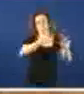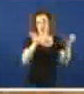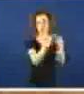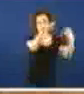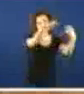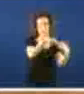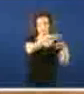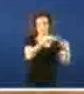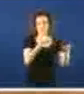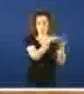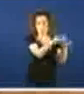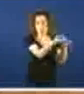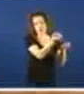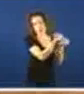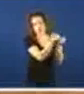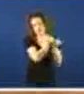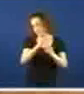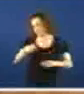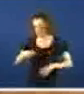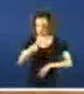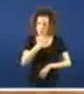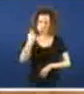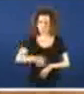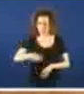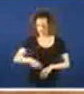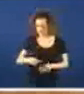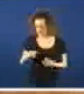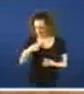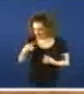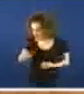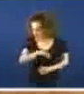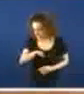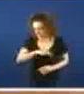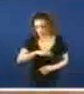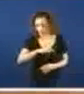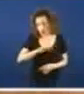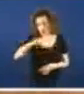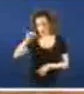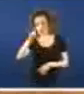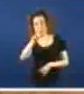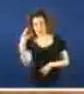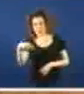Señor Fernández Calviño, chamolle orden por segunda vez. Non me prestou